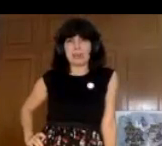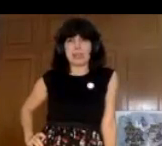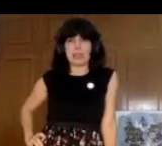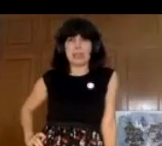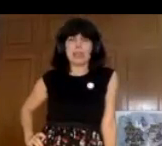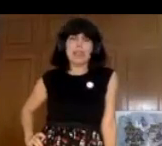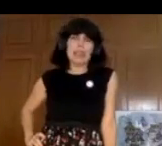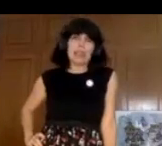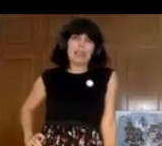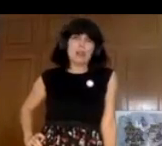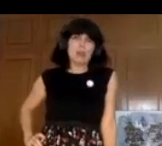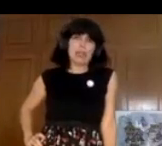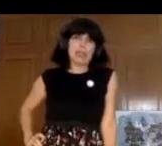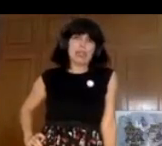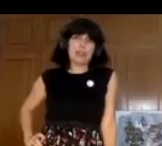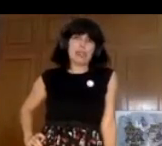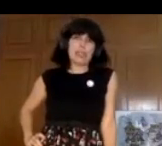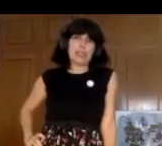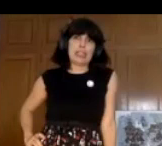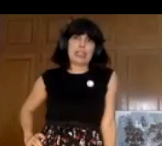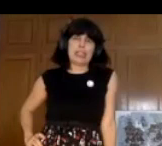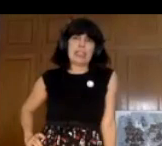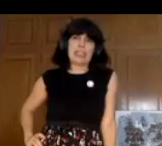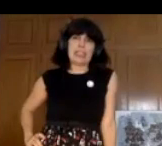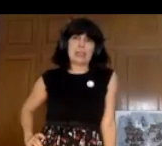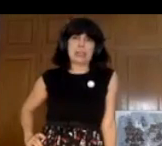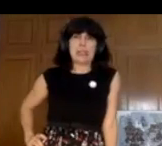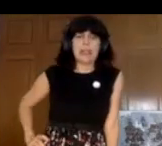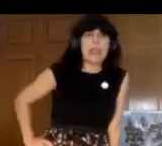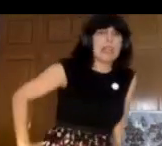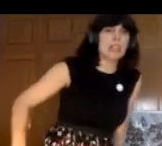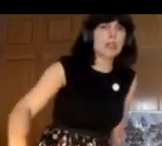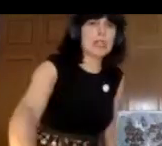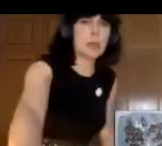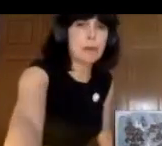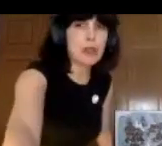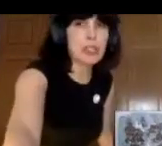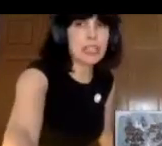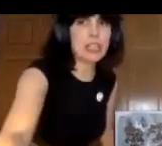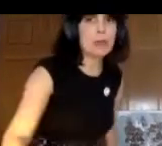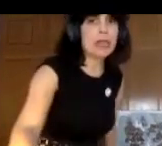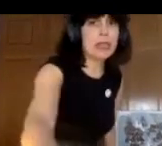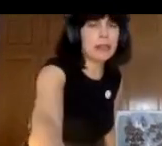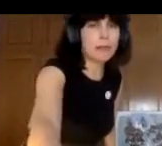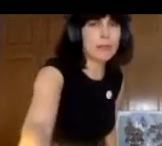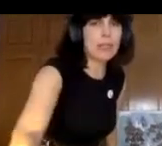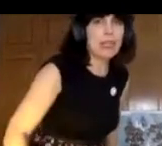alternativos de comunicación y de narrativas. Entonces, lo primero que os quiero